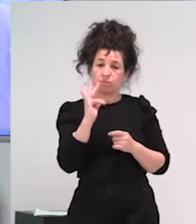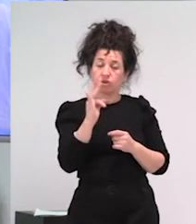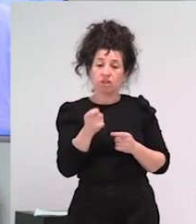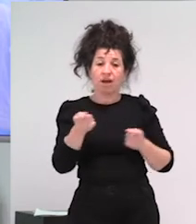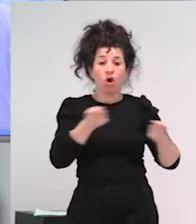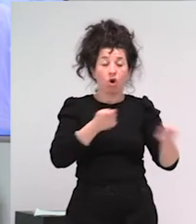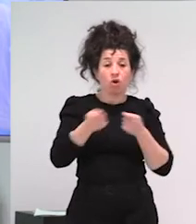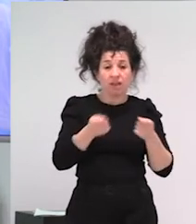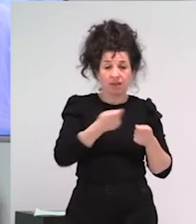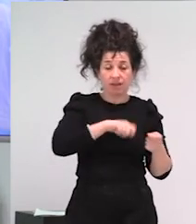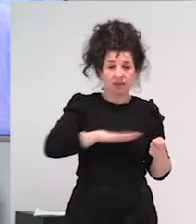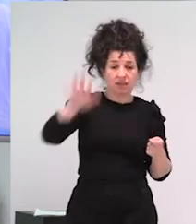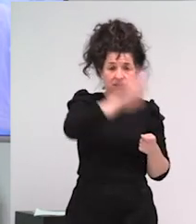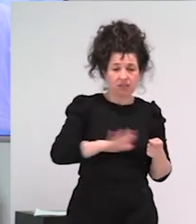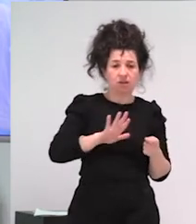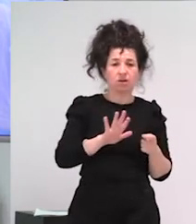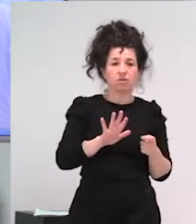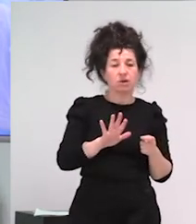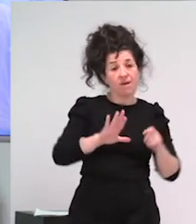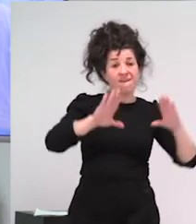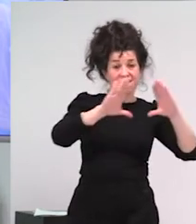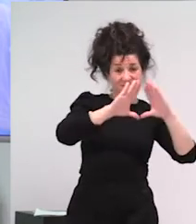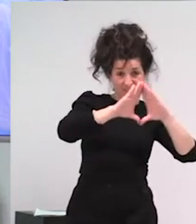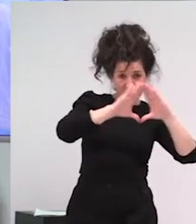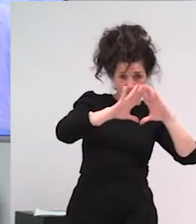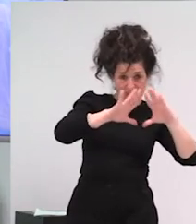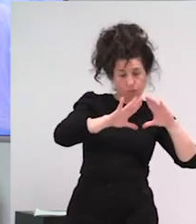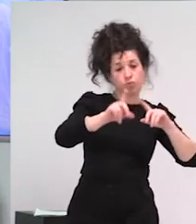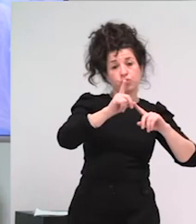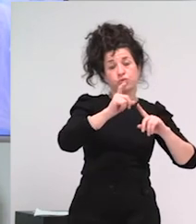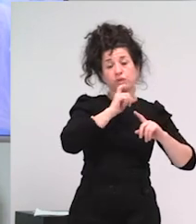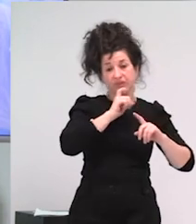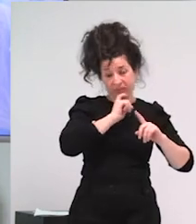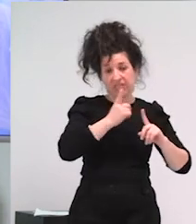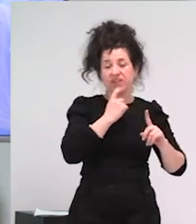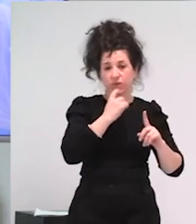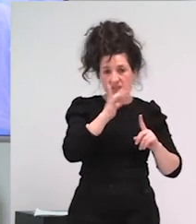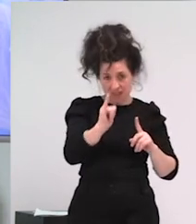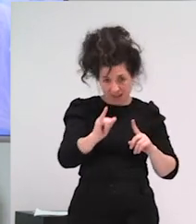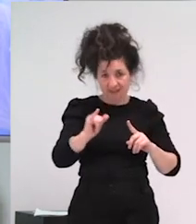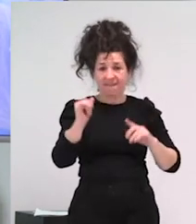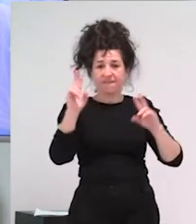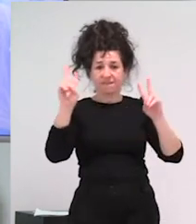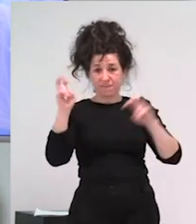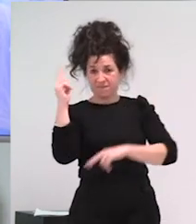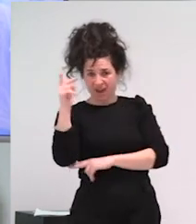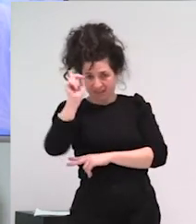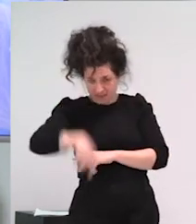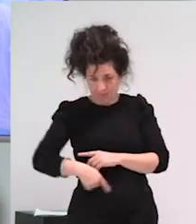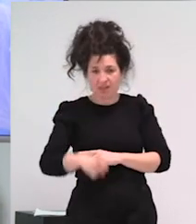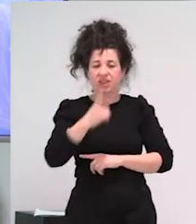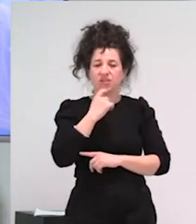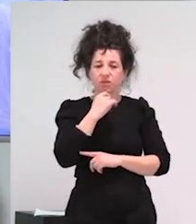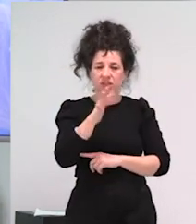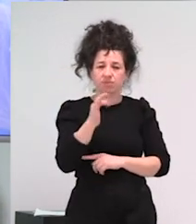feminista tuvo sus complejidades, a nivel de Fridays también, pero el poder interlocutar, de poder construir cosas conjuntamente, de